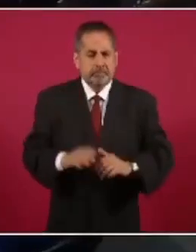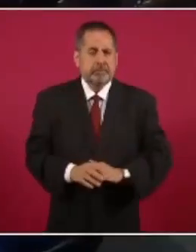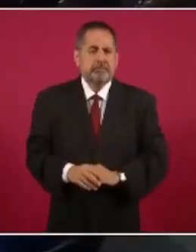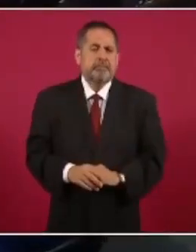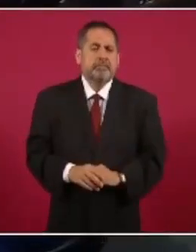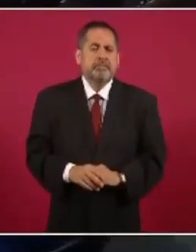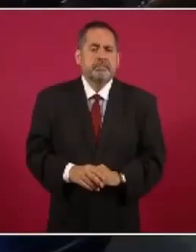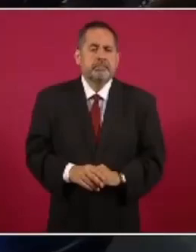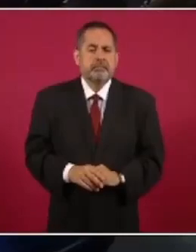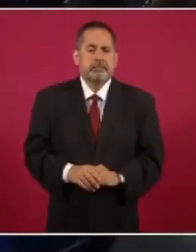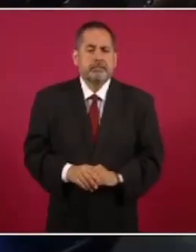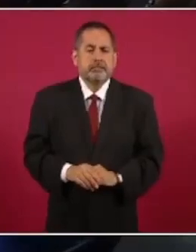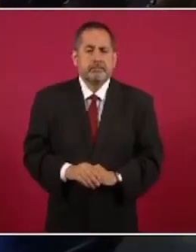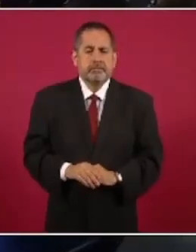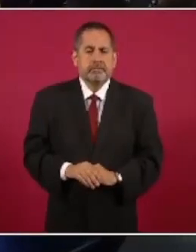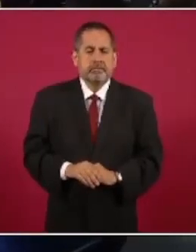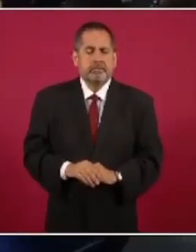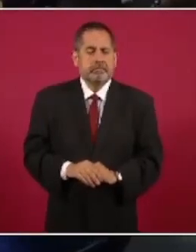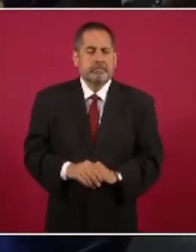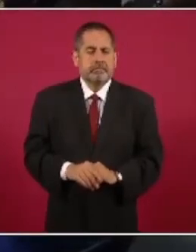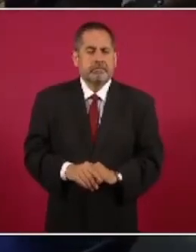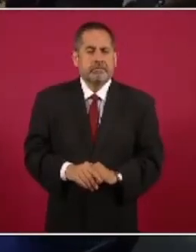Sí, sí me quedo.